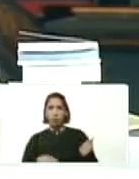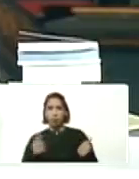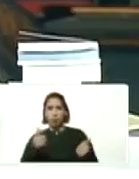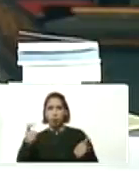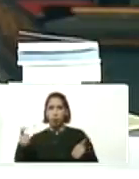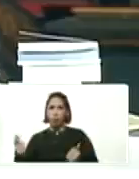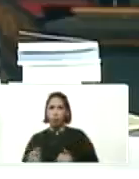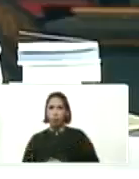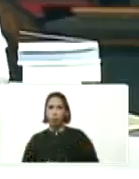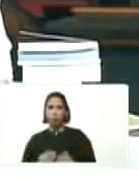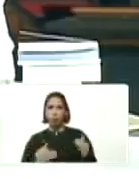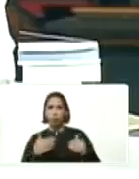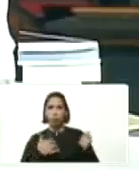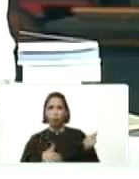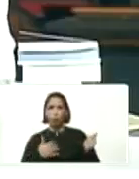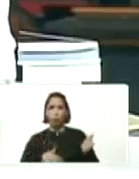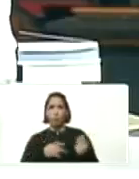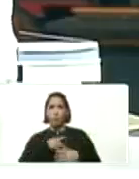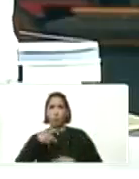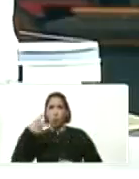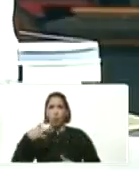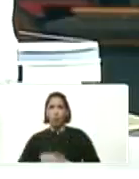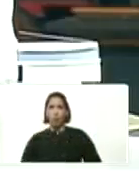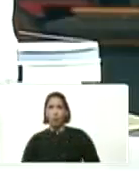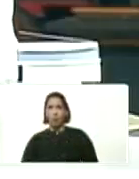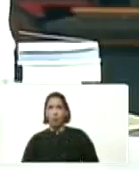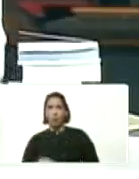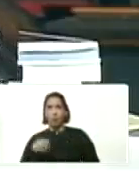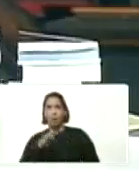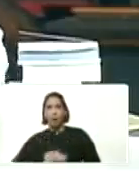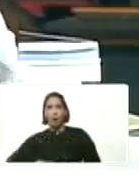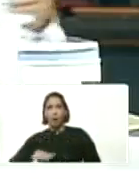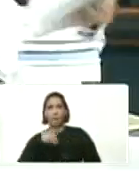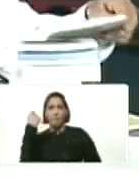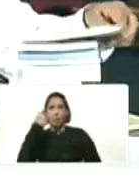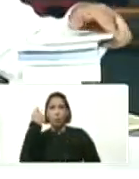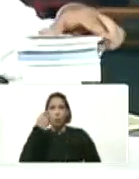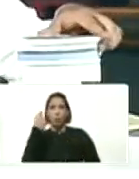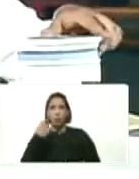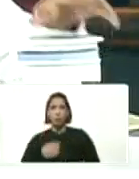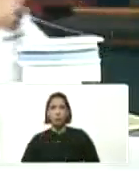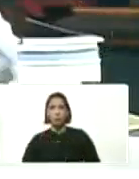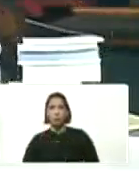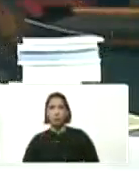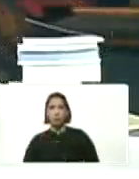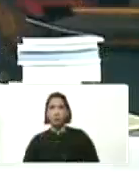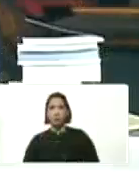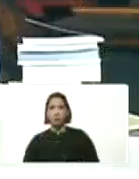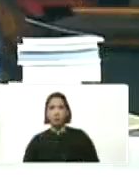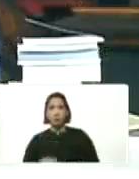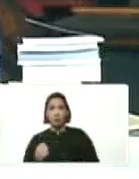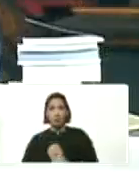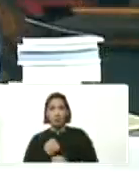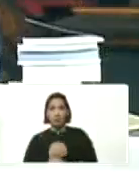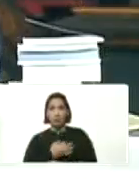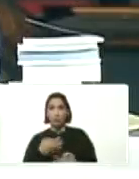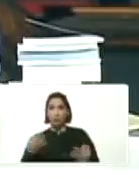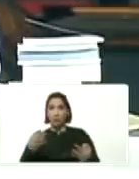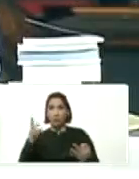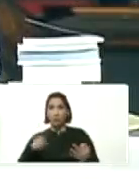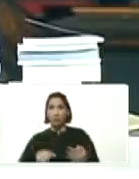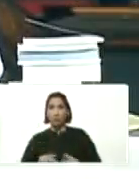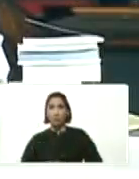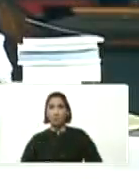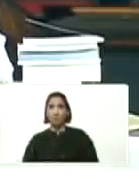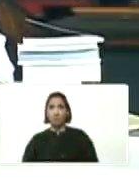un tono mayor. Los poemas del Apure, Botalón de Luna. Un trabajo extraordinario también,